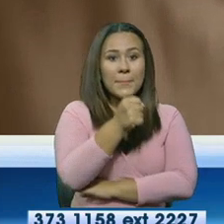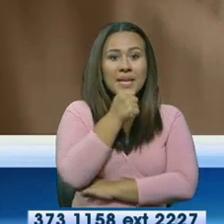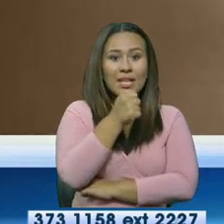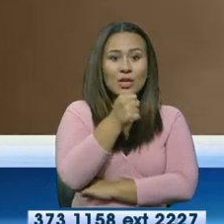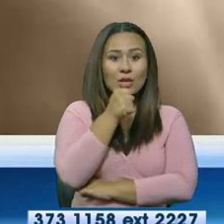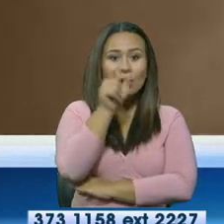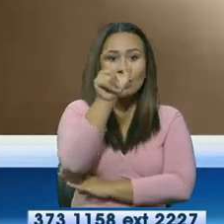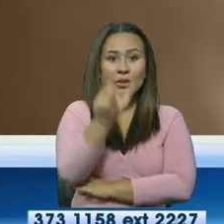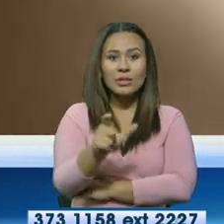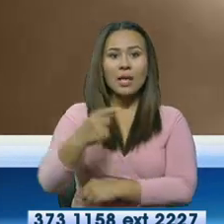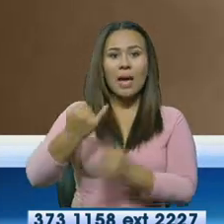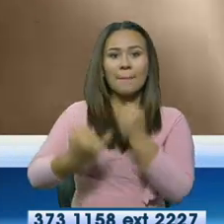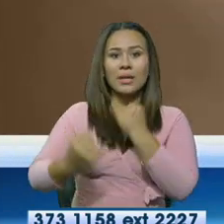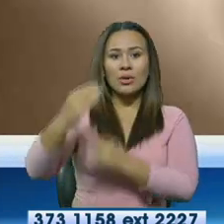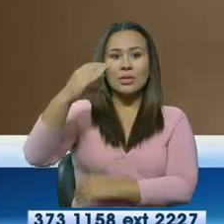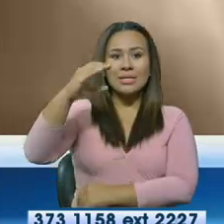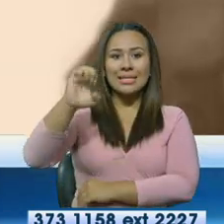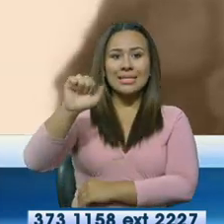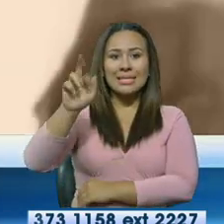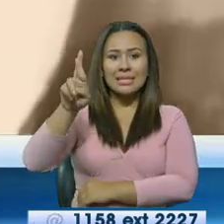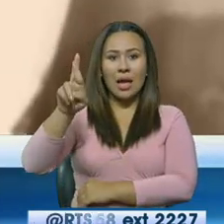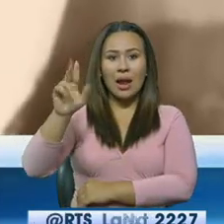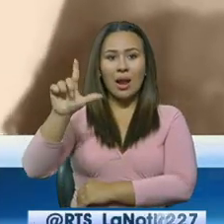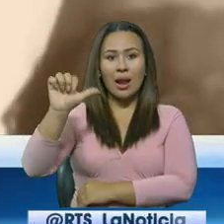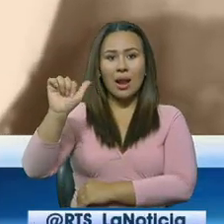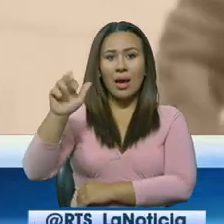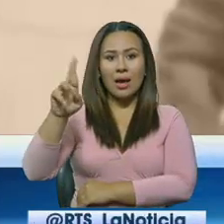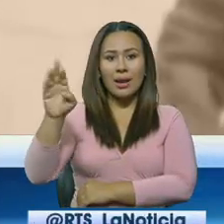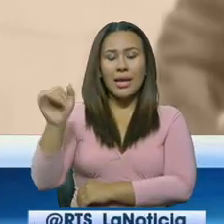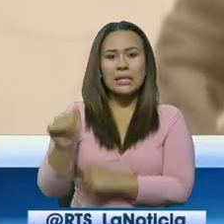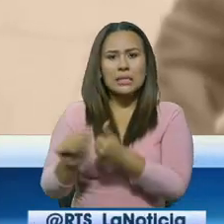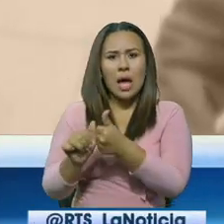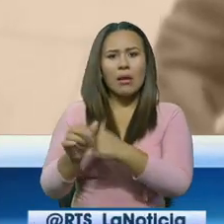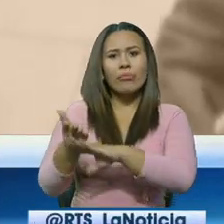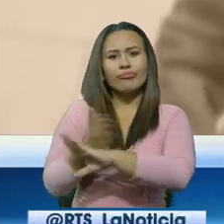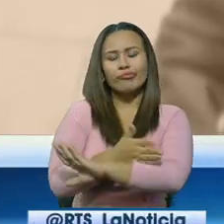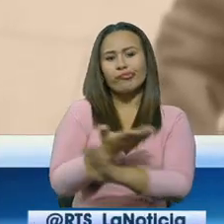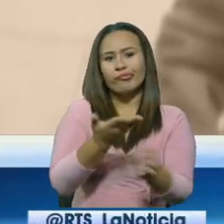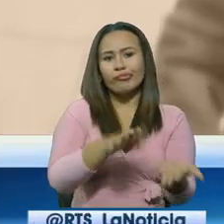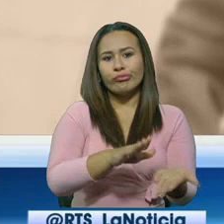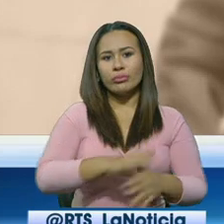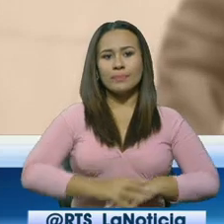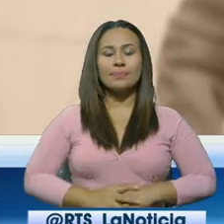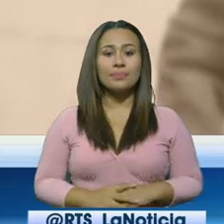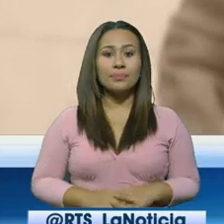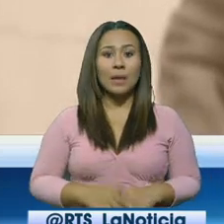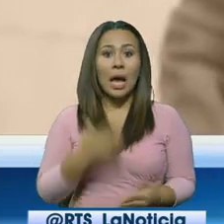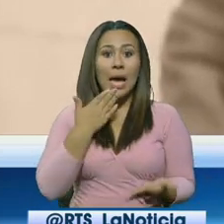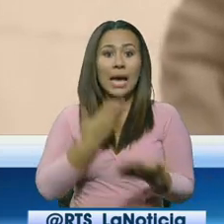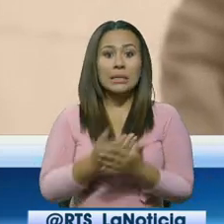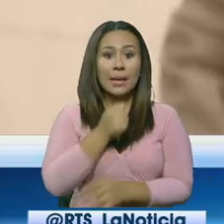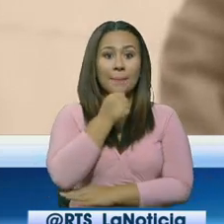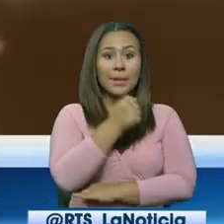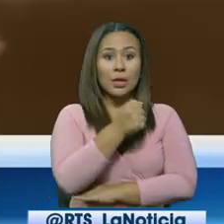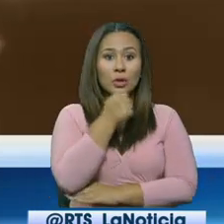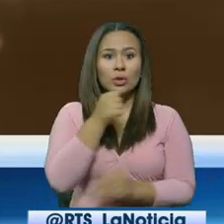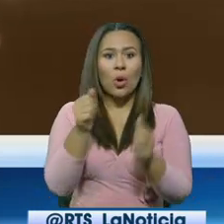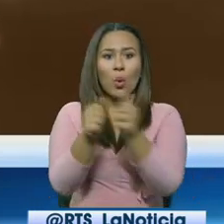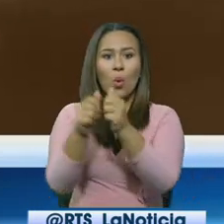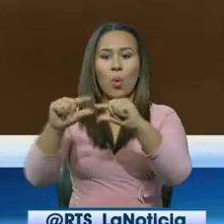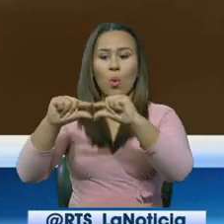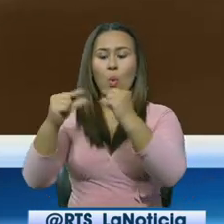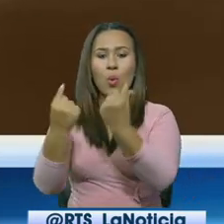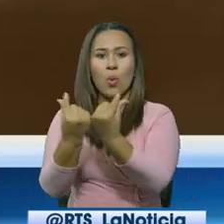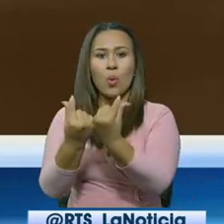Noticias, César Larrea, que lamentablemente hace pocos días falleció, es que junto con grupos como